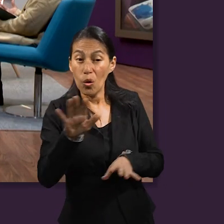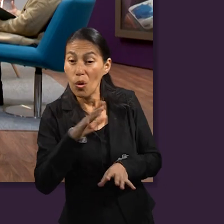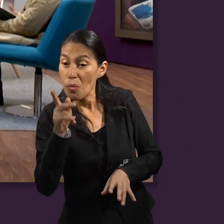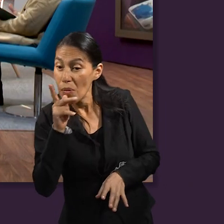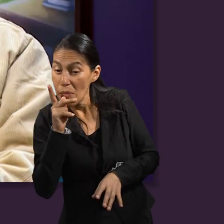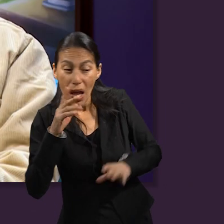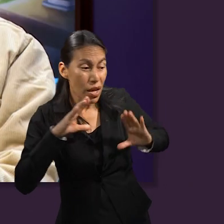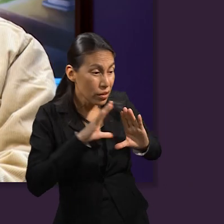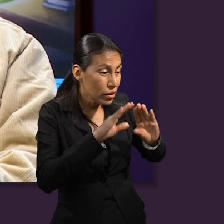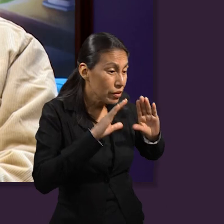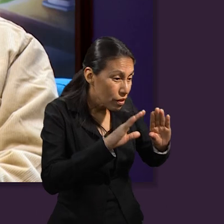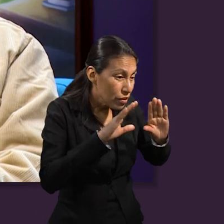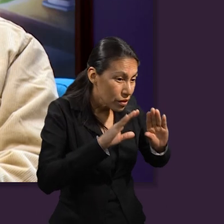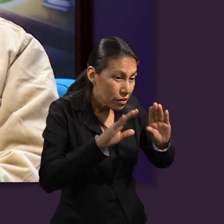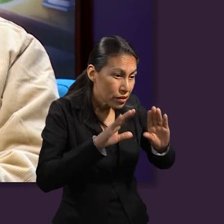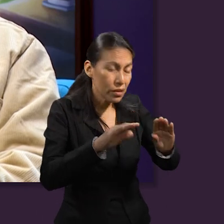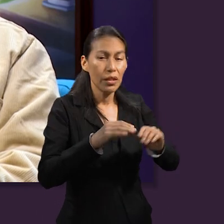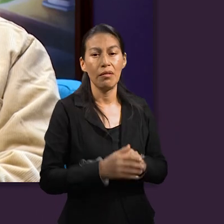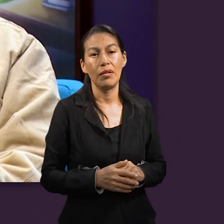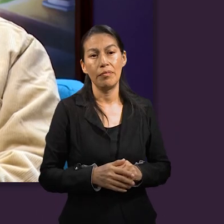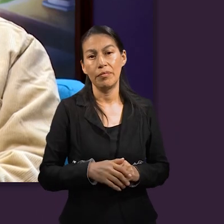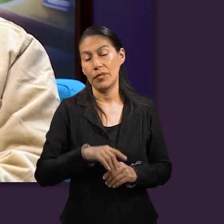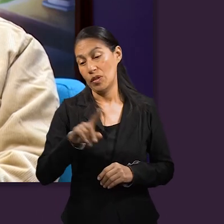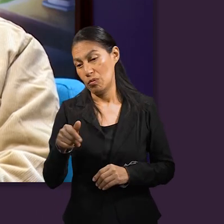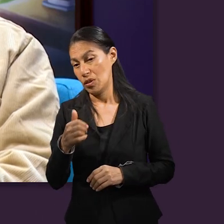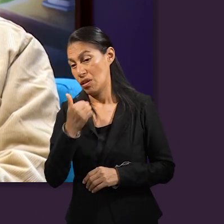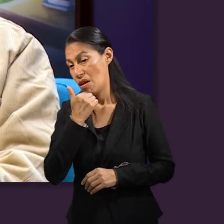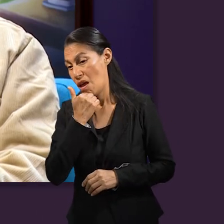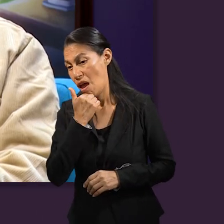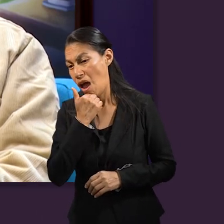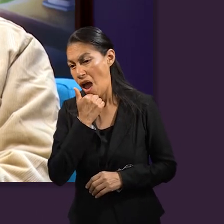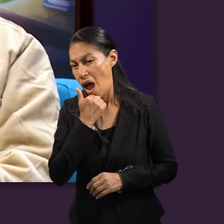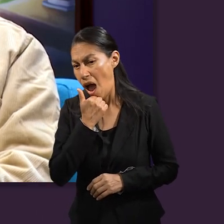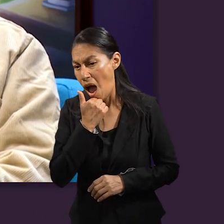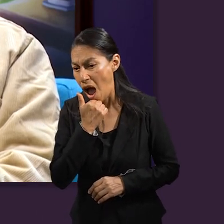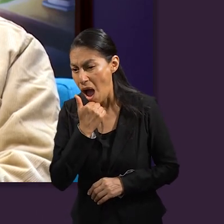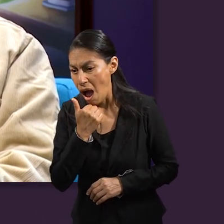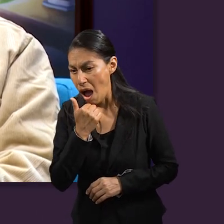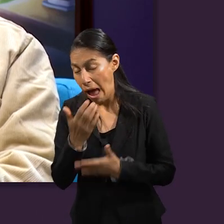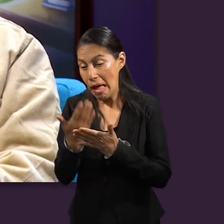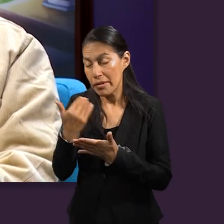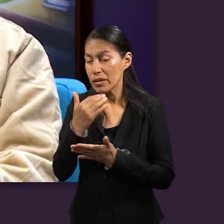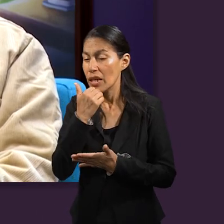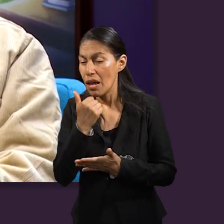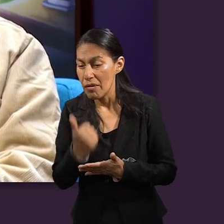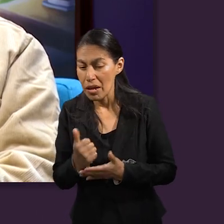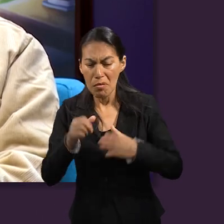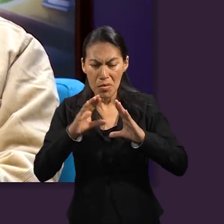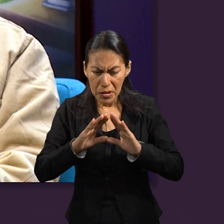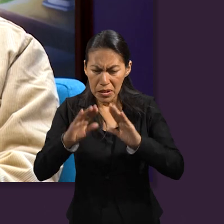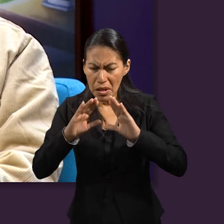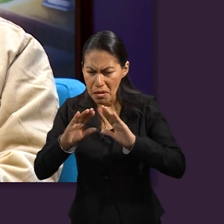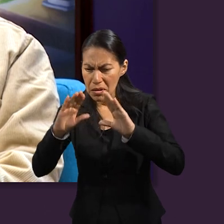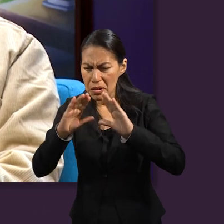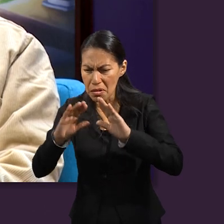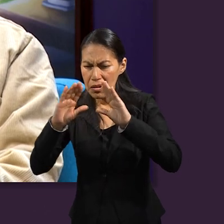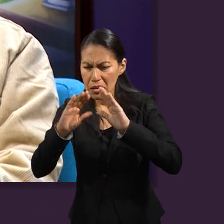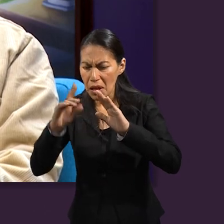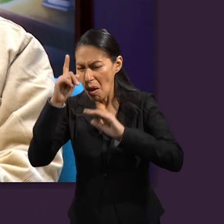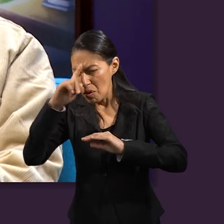enseñanzas iniciales con las cuales abraham fue llevando a su descendencia